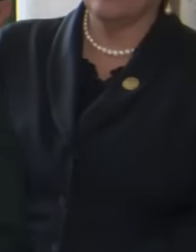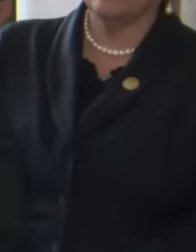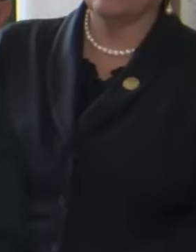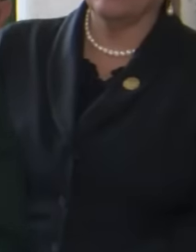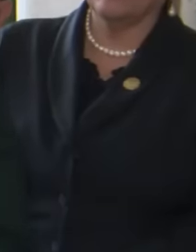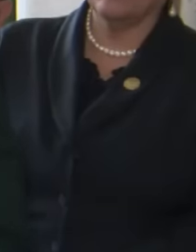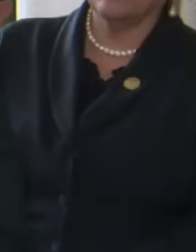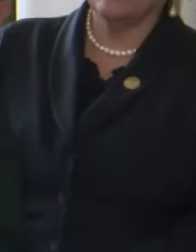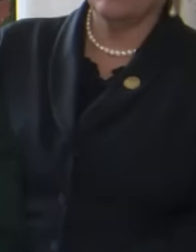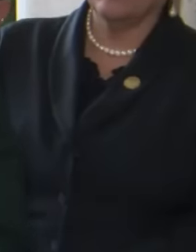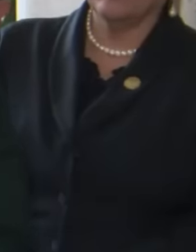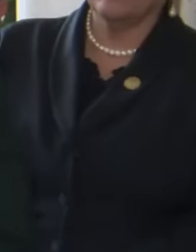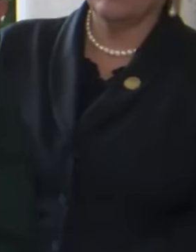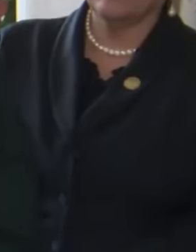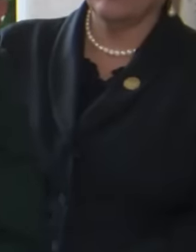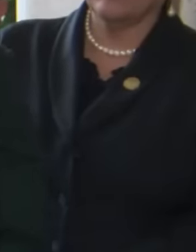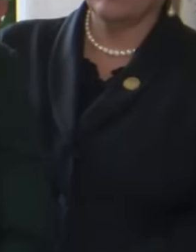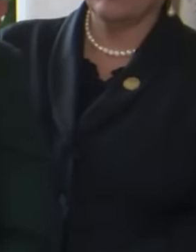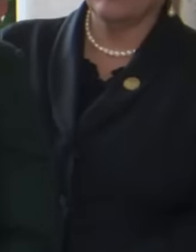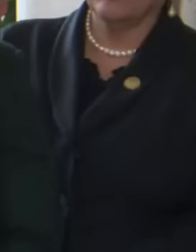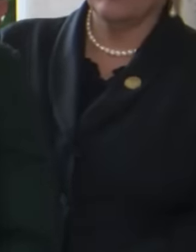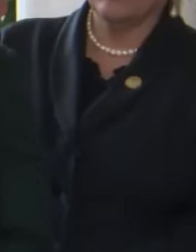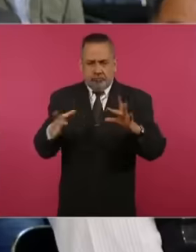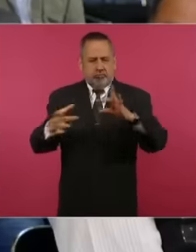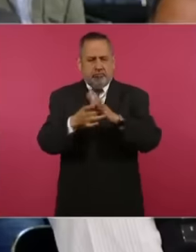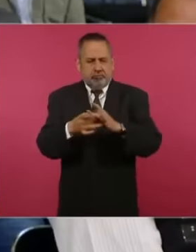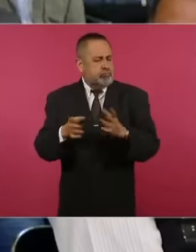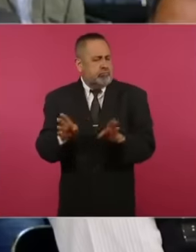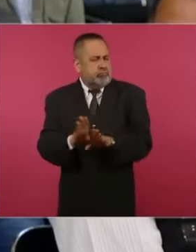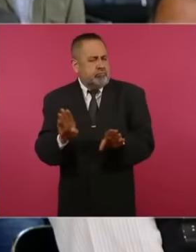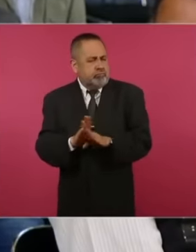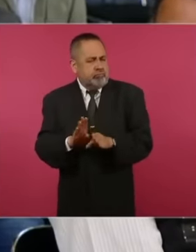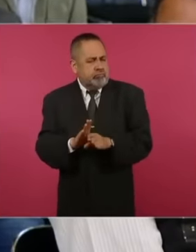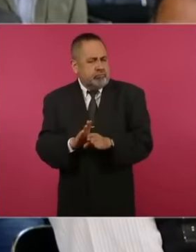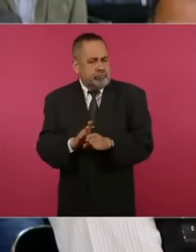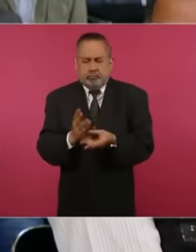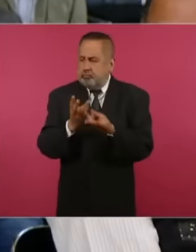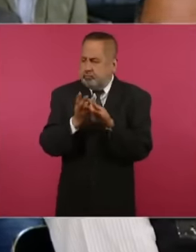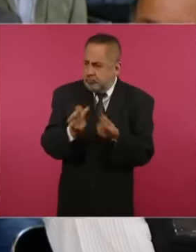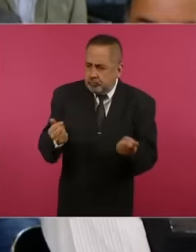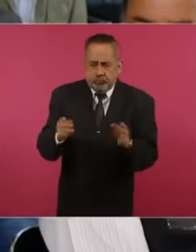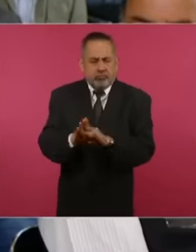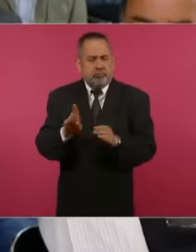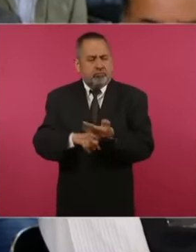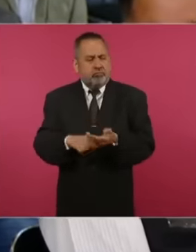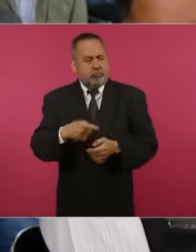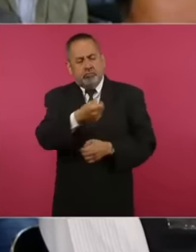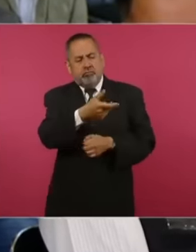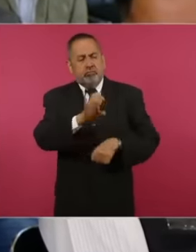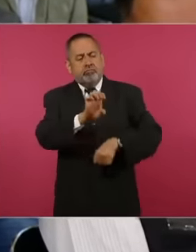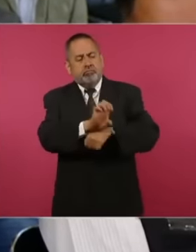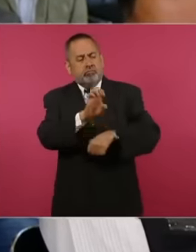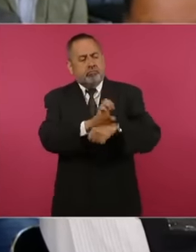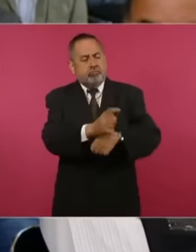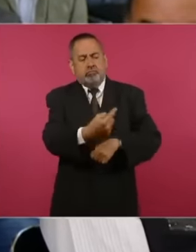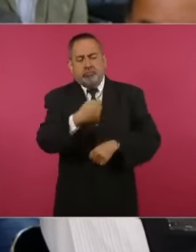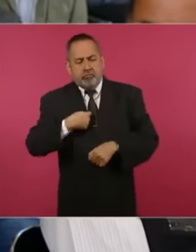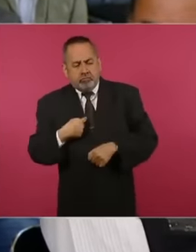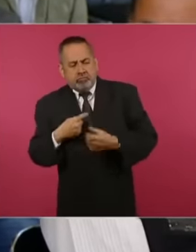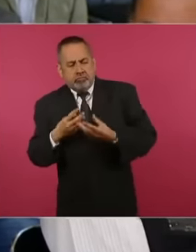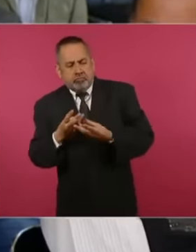este restablecimiento? ¿Cómo tendría que ser la reparación del daño por parte del gobierno de Ecuador?